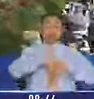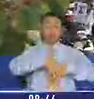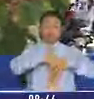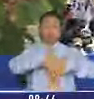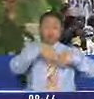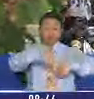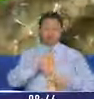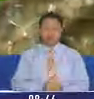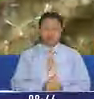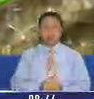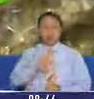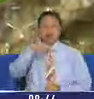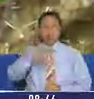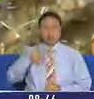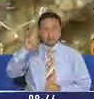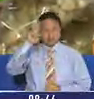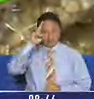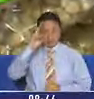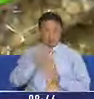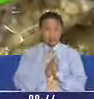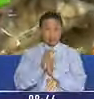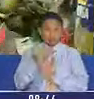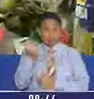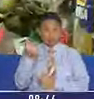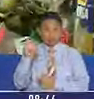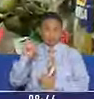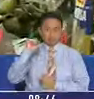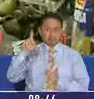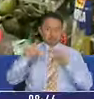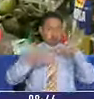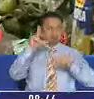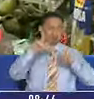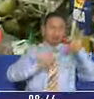vías son razón suficiente para elevar los